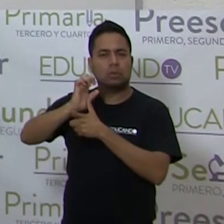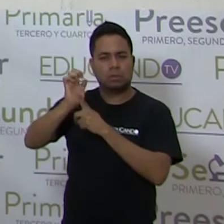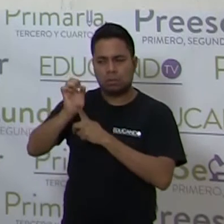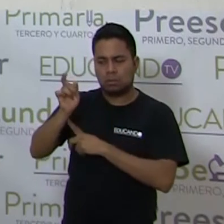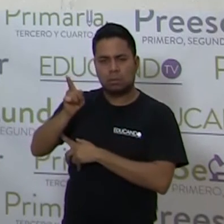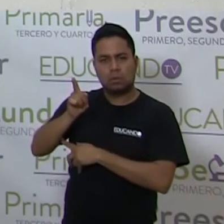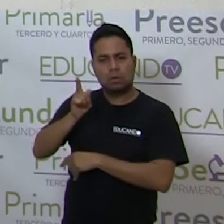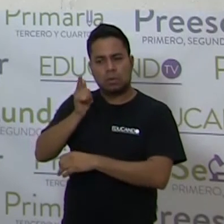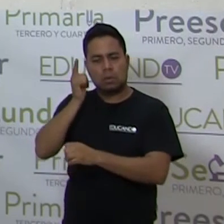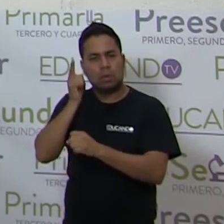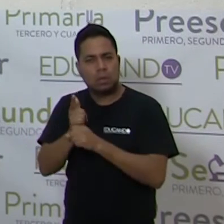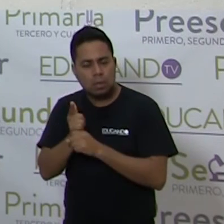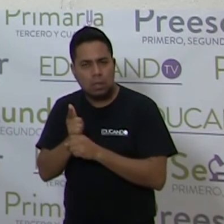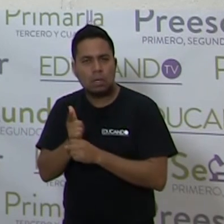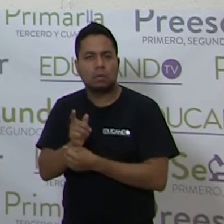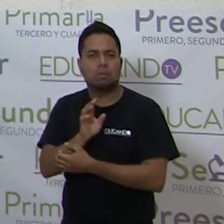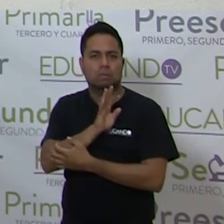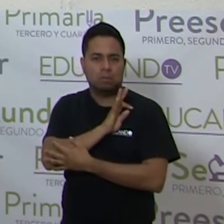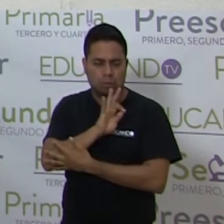percatar cómo